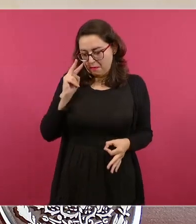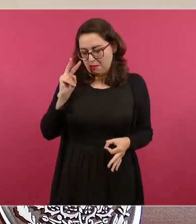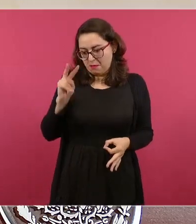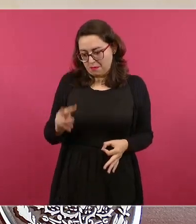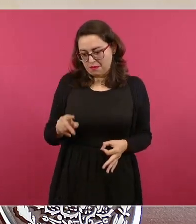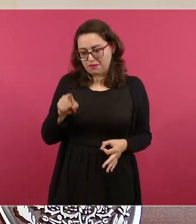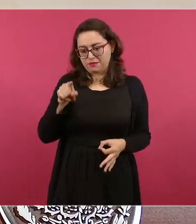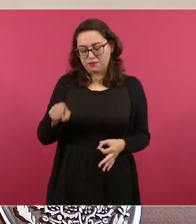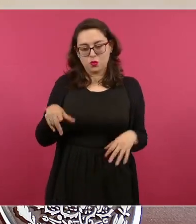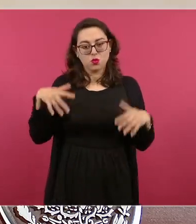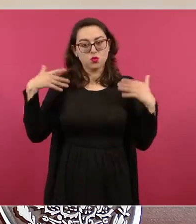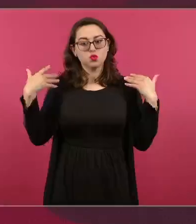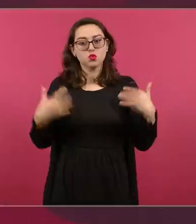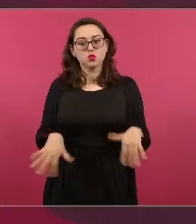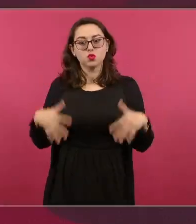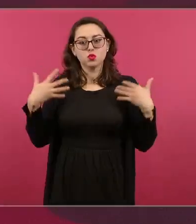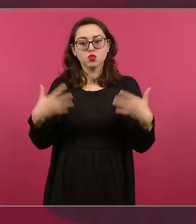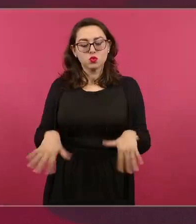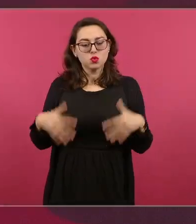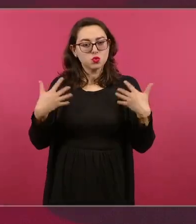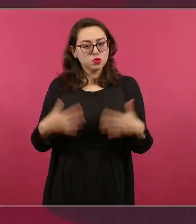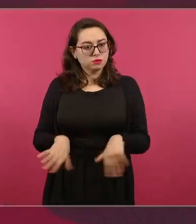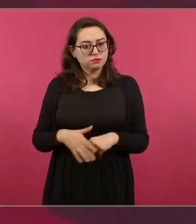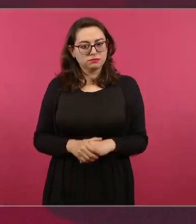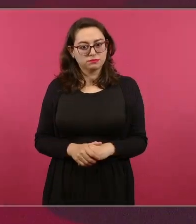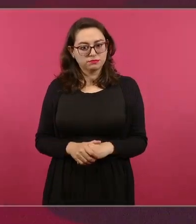el padre de nuestra patria, el cura